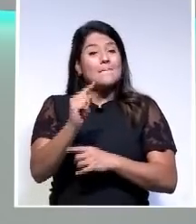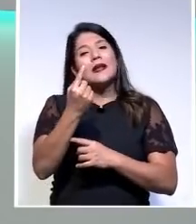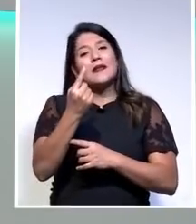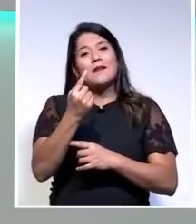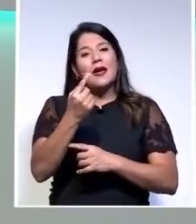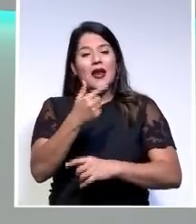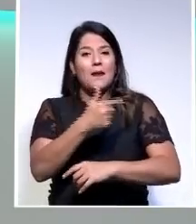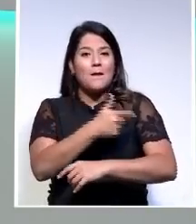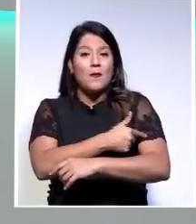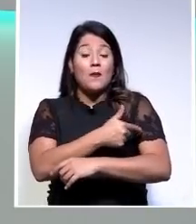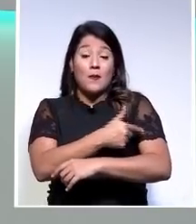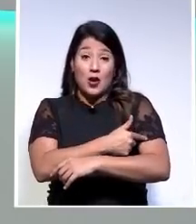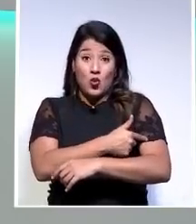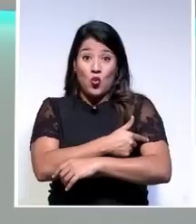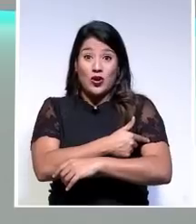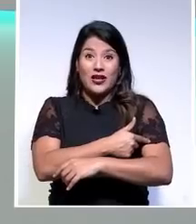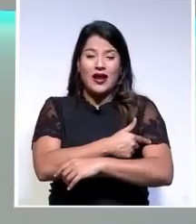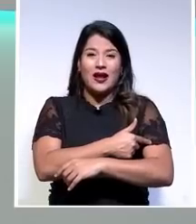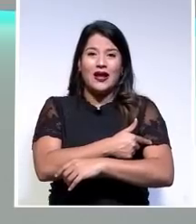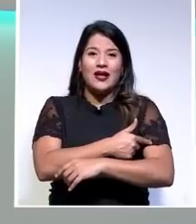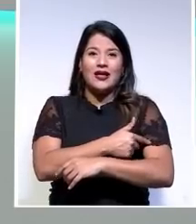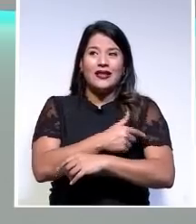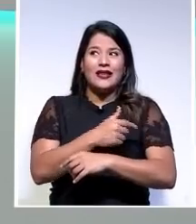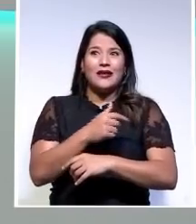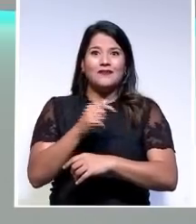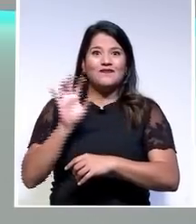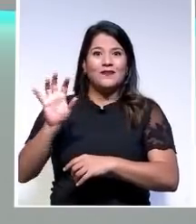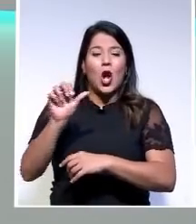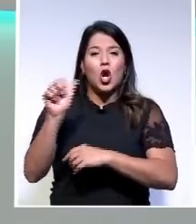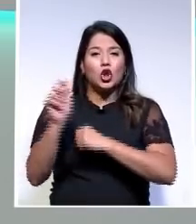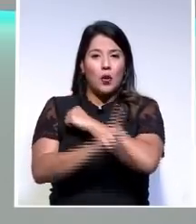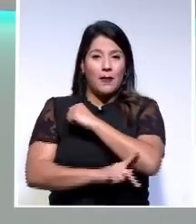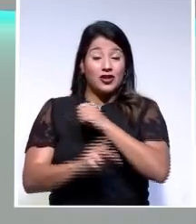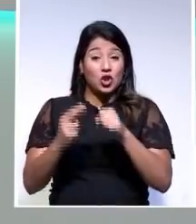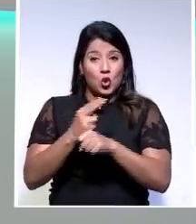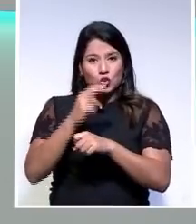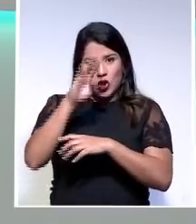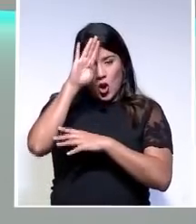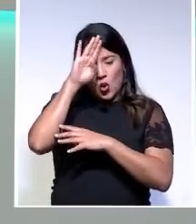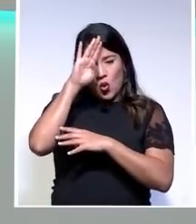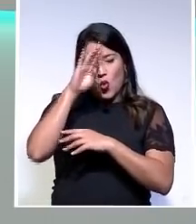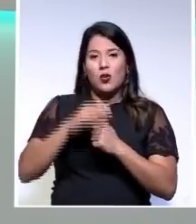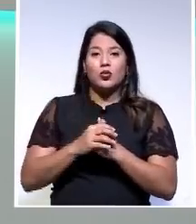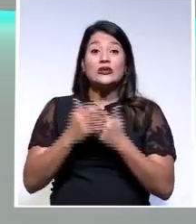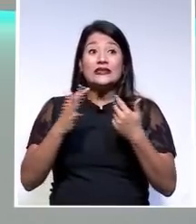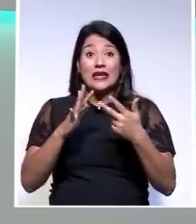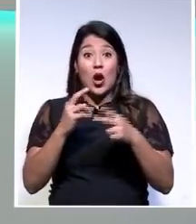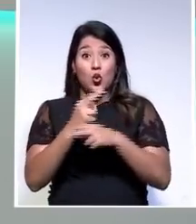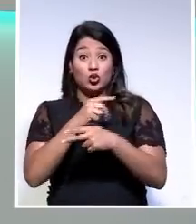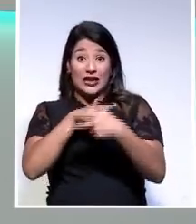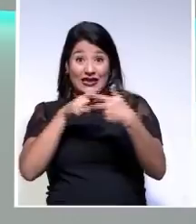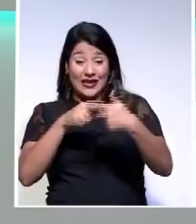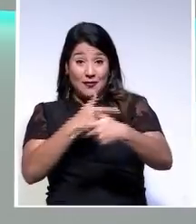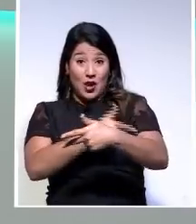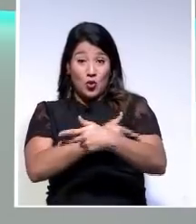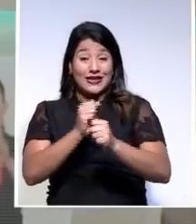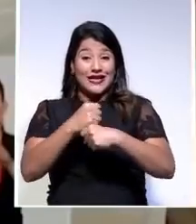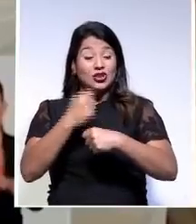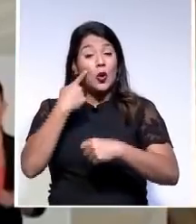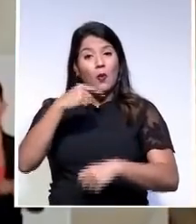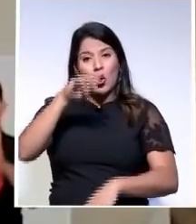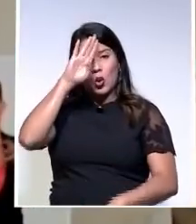inmunizante extranjero que se utiliza en la isla, que ya utiliza 3 de creación nacional.